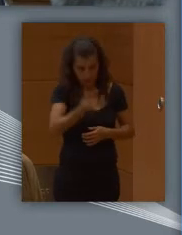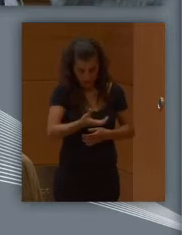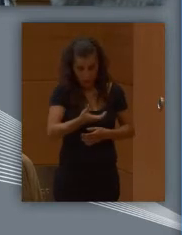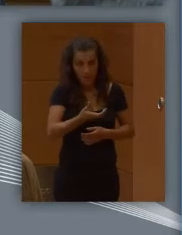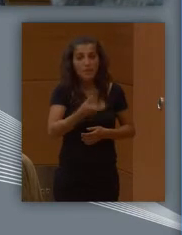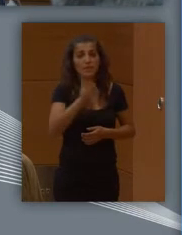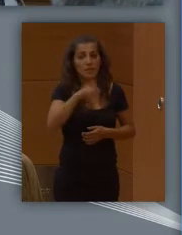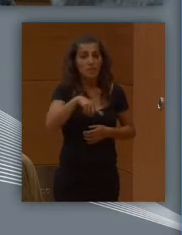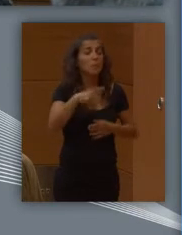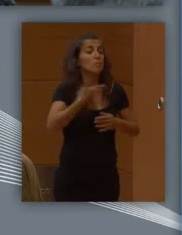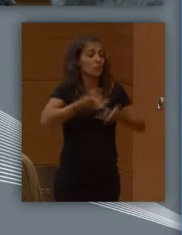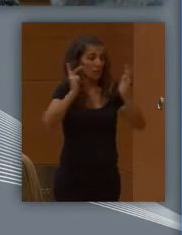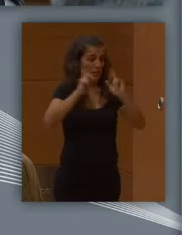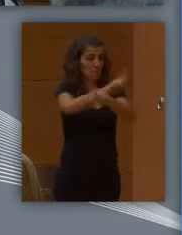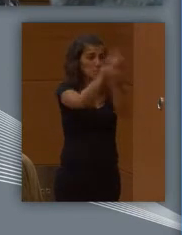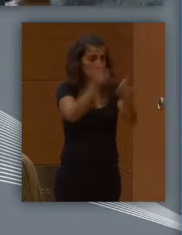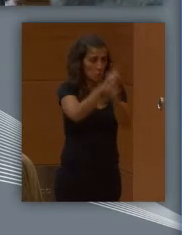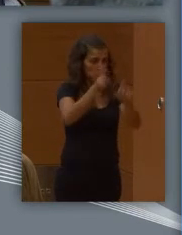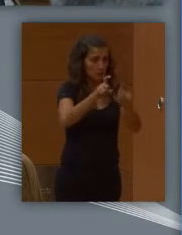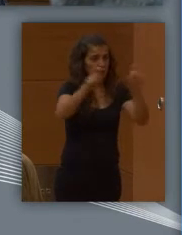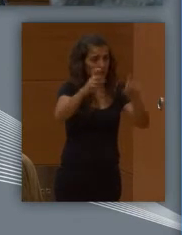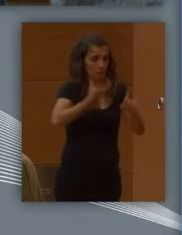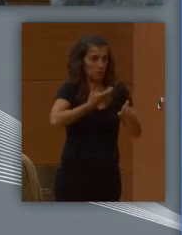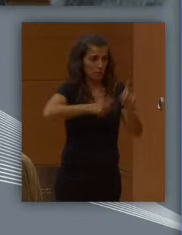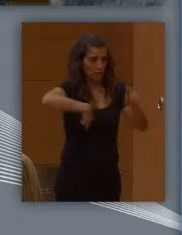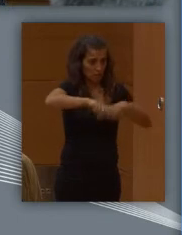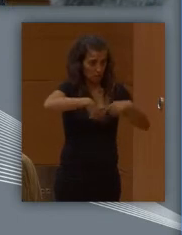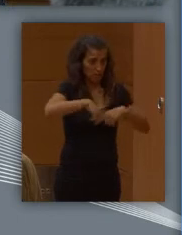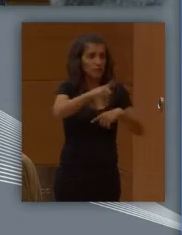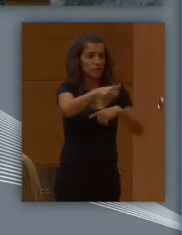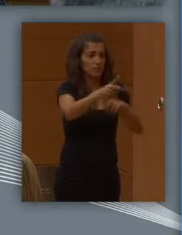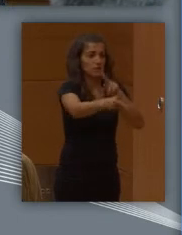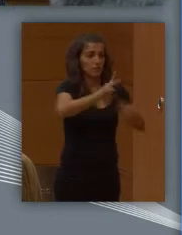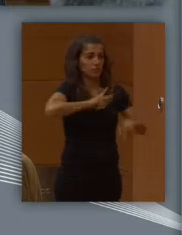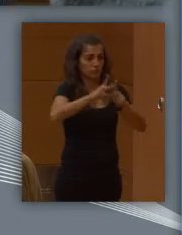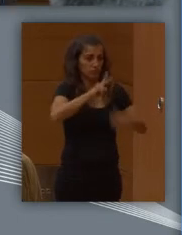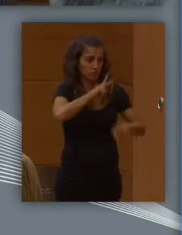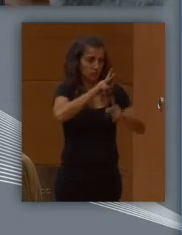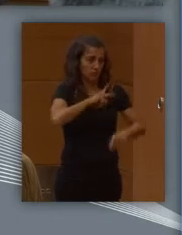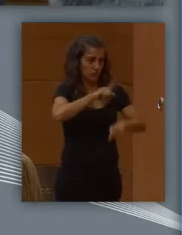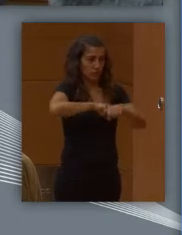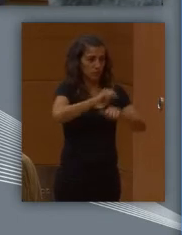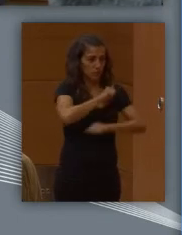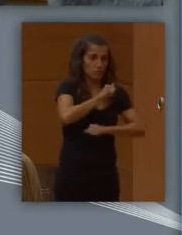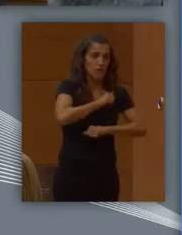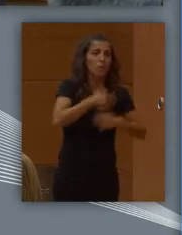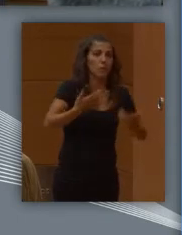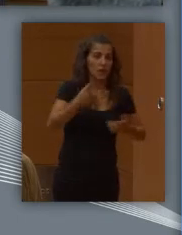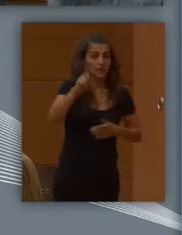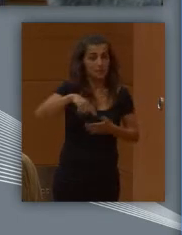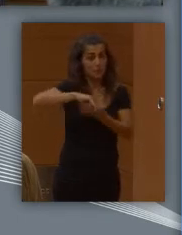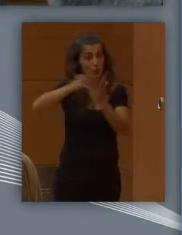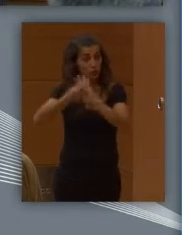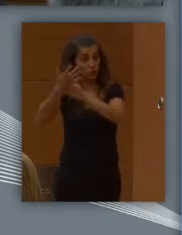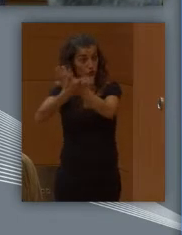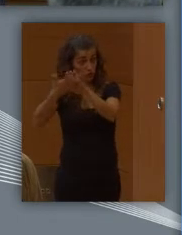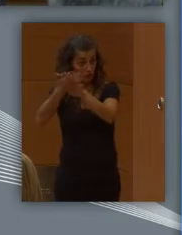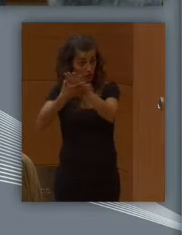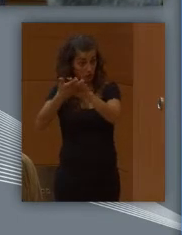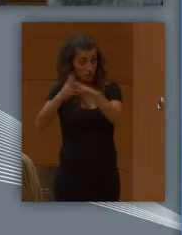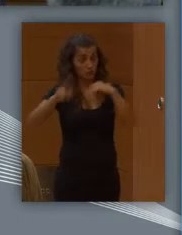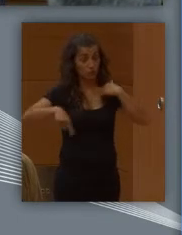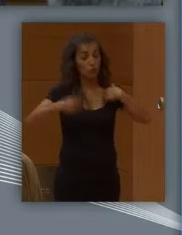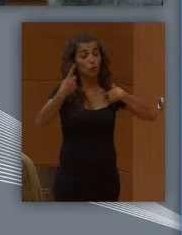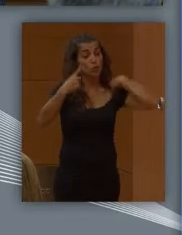hacer preguntas al MT, te haces amigo del MT y te va respondiendo con tiempos de espera, etcétera. Y el proyecto Consignos, que es un proyecto